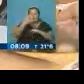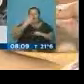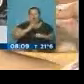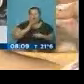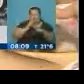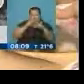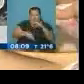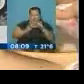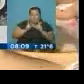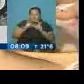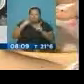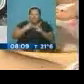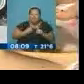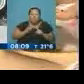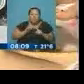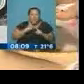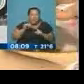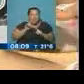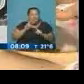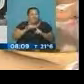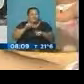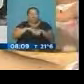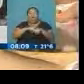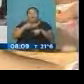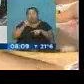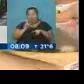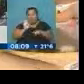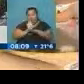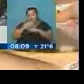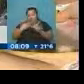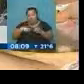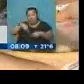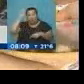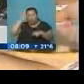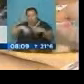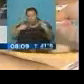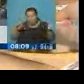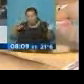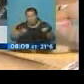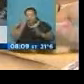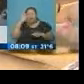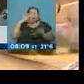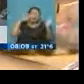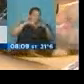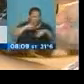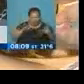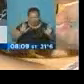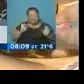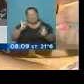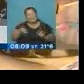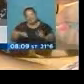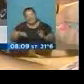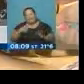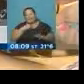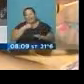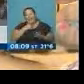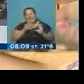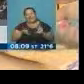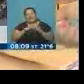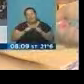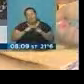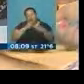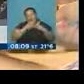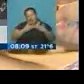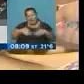de 4 años. El mismo día, dice. No dice ninguna hora. Quiere decir que lo puede hacer en cualquier momento del día. Por supuesto que la vocación es hacerlo lo más